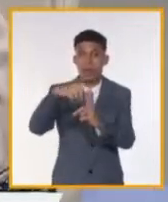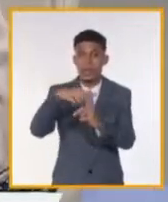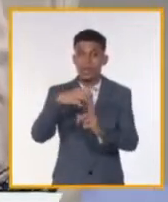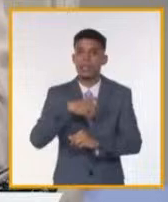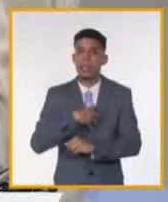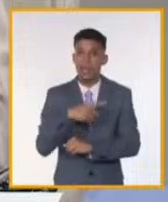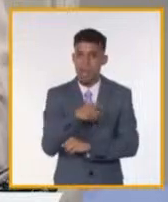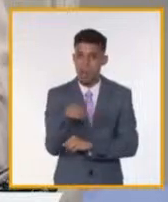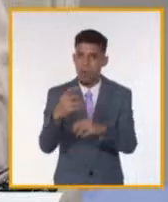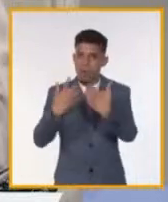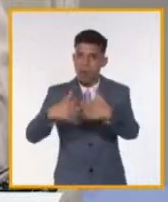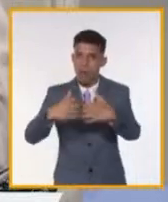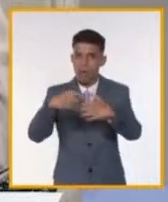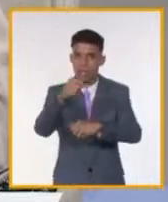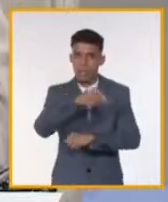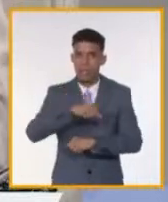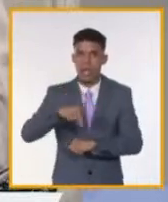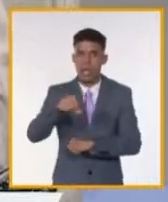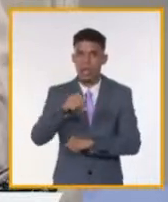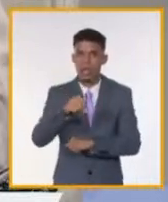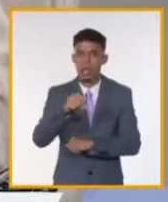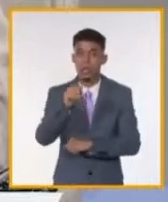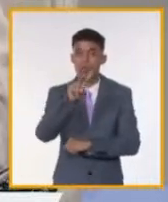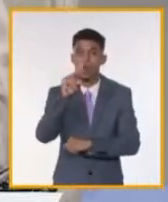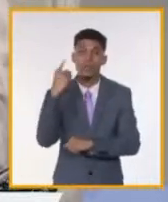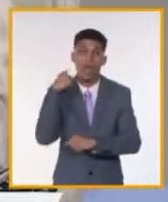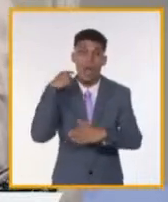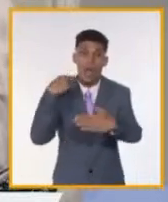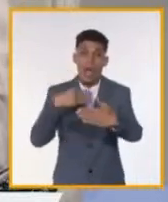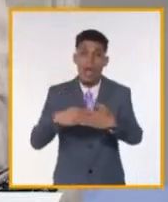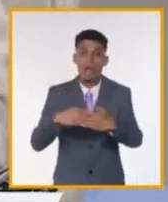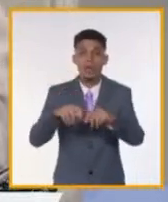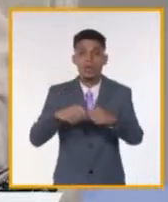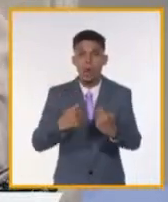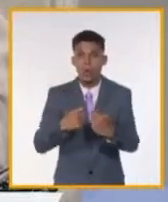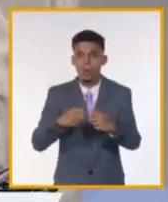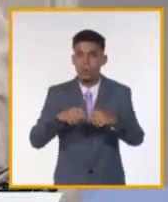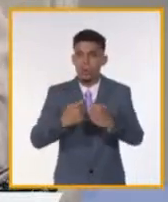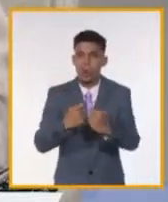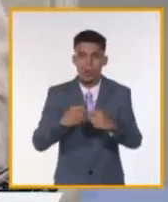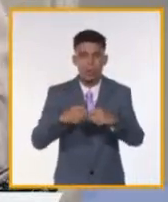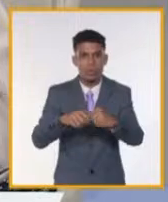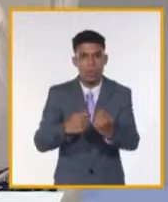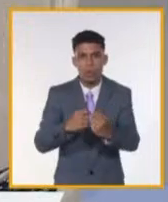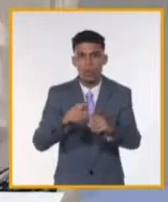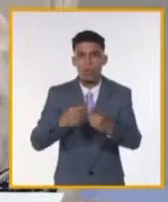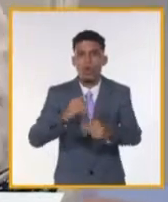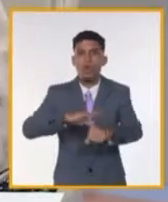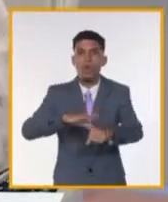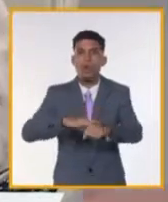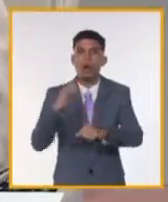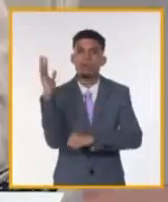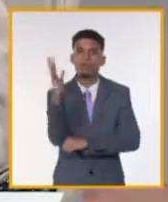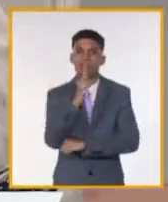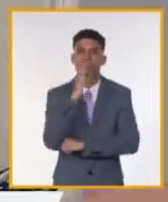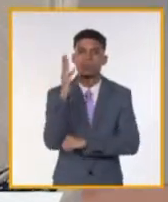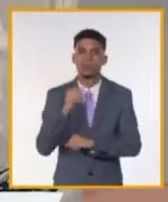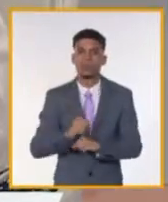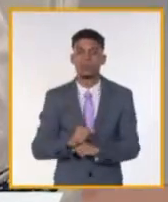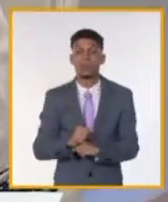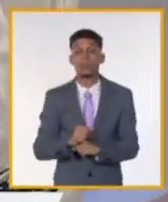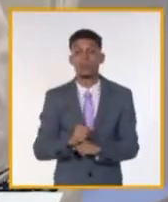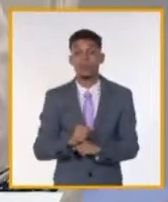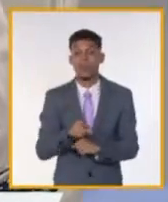esa salina se ha destruido 5 veces como resultado del paso de ciclones por ahí. Y es muy difícil, sin